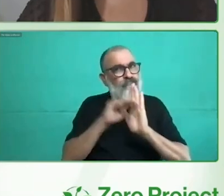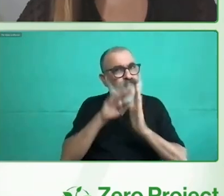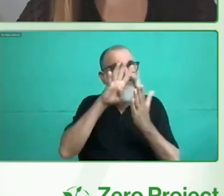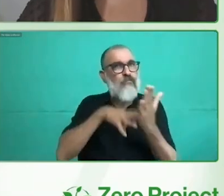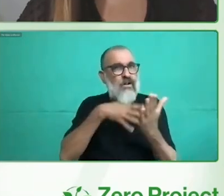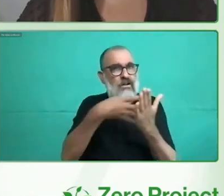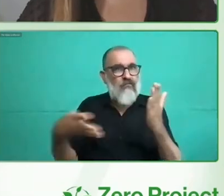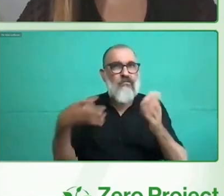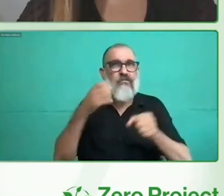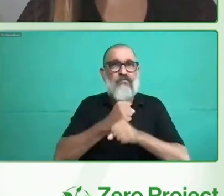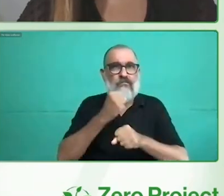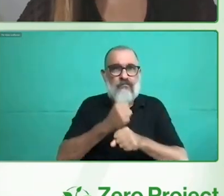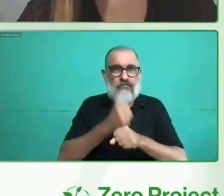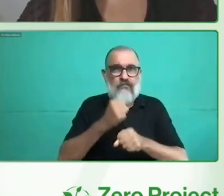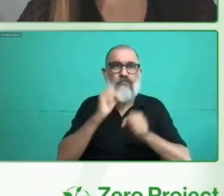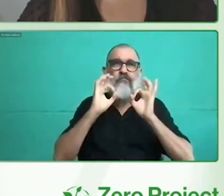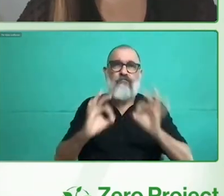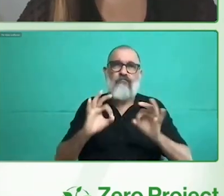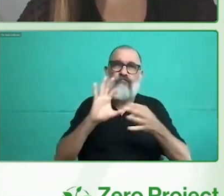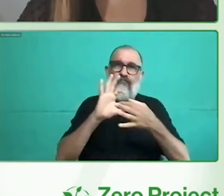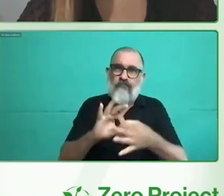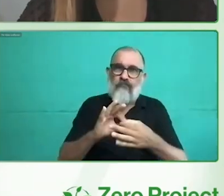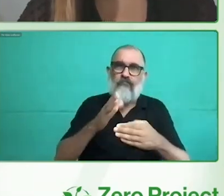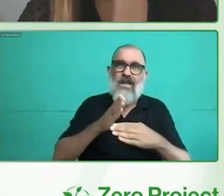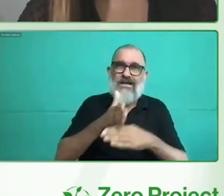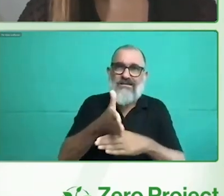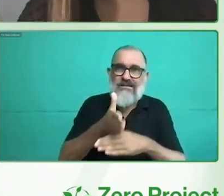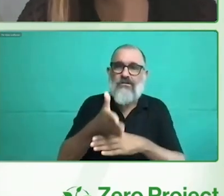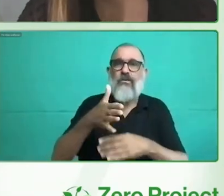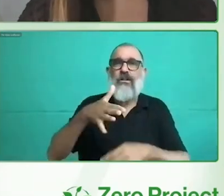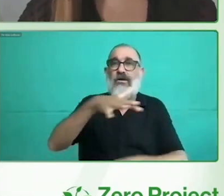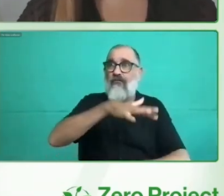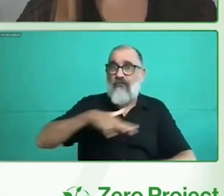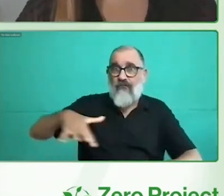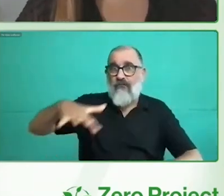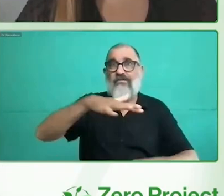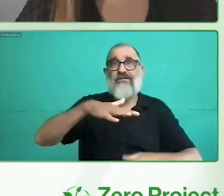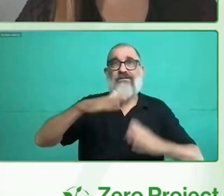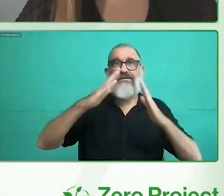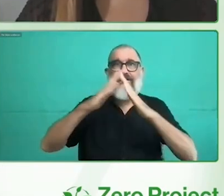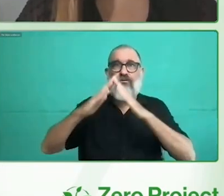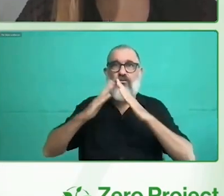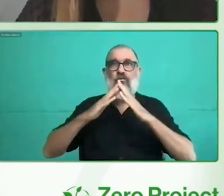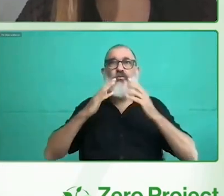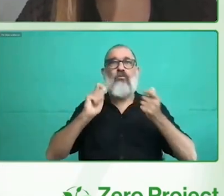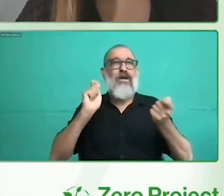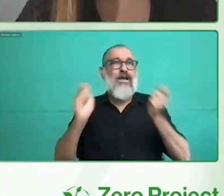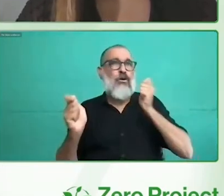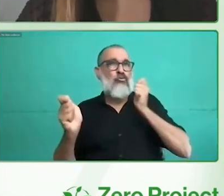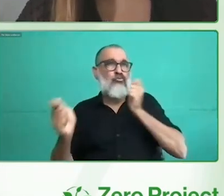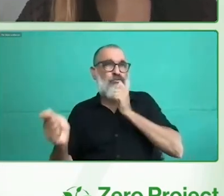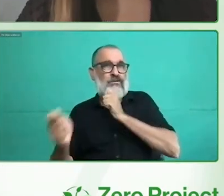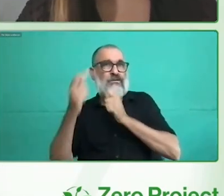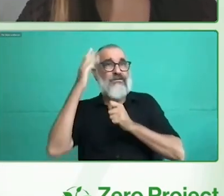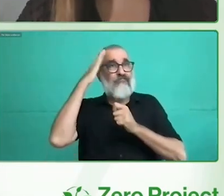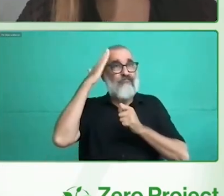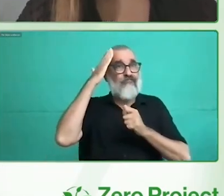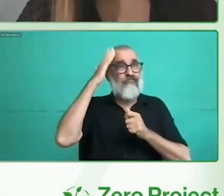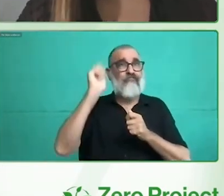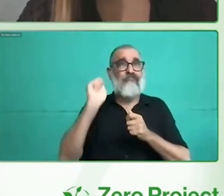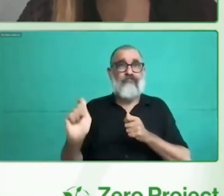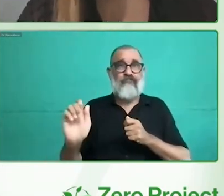su acceso al entorno y a la comunicación. También en nuestra experiencia, contar con personal capacitado